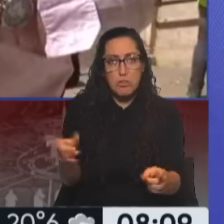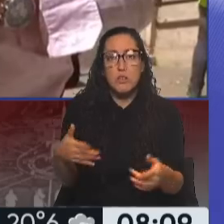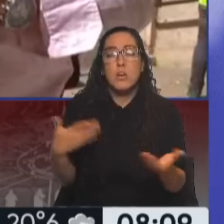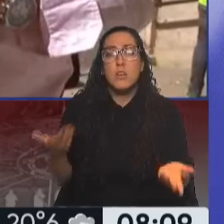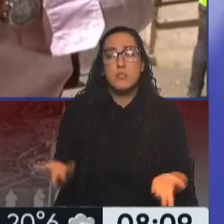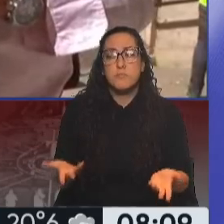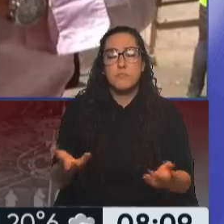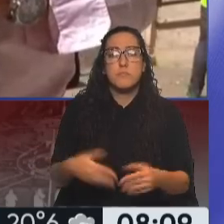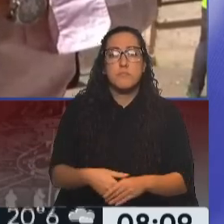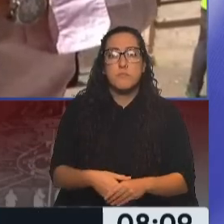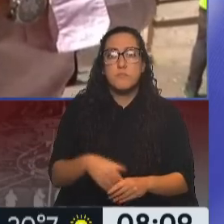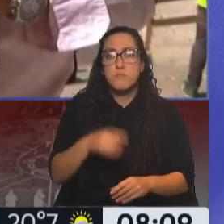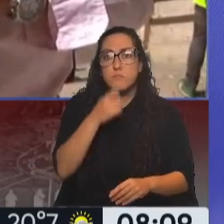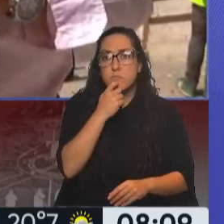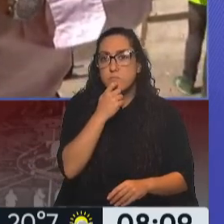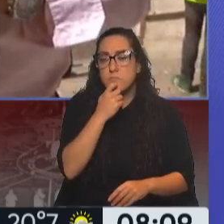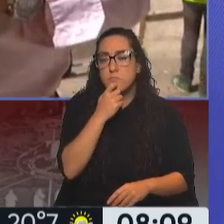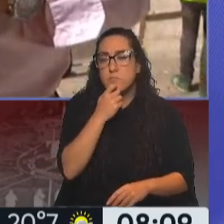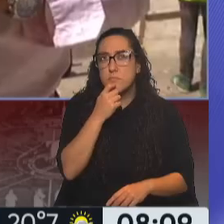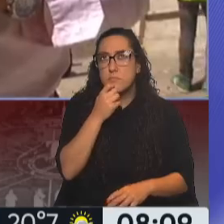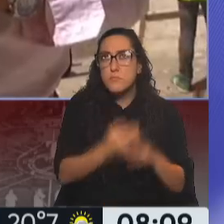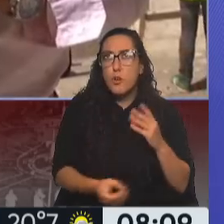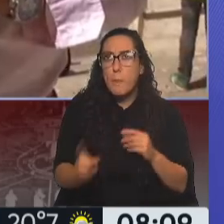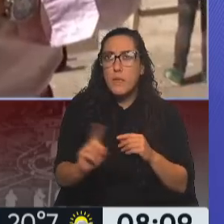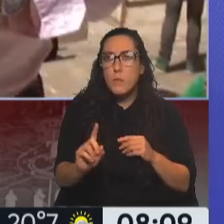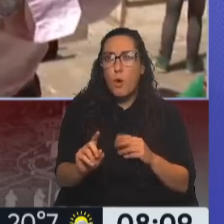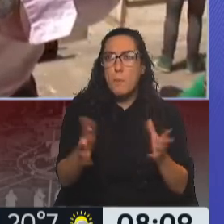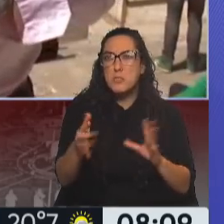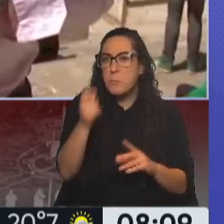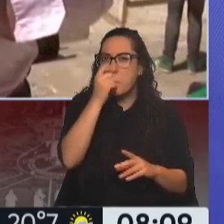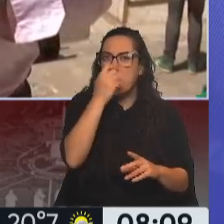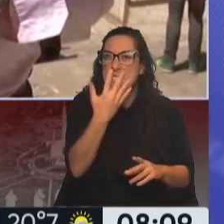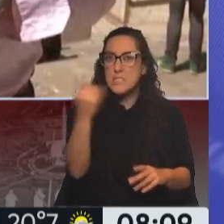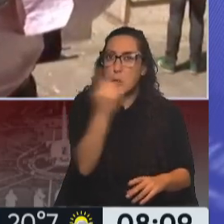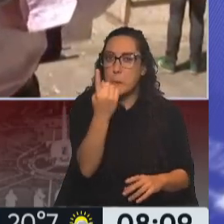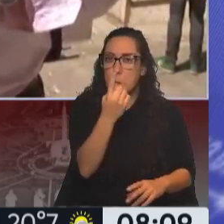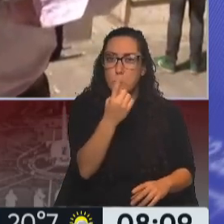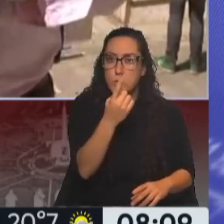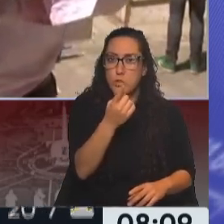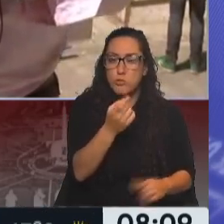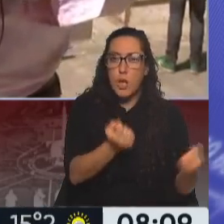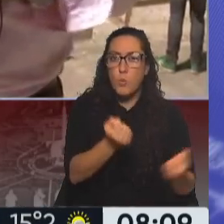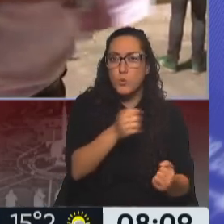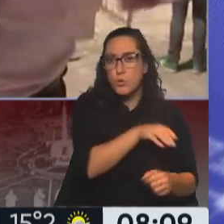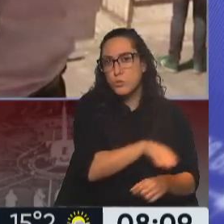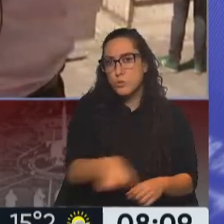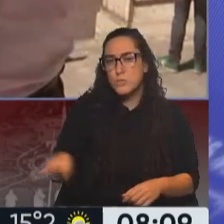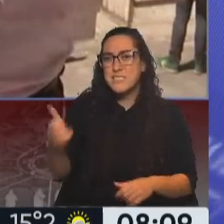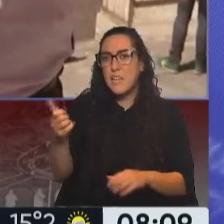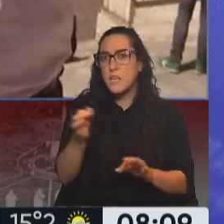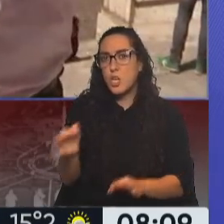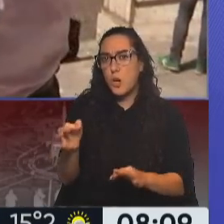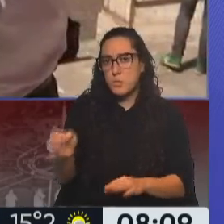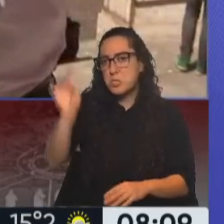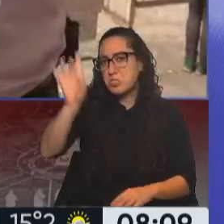creo que si no me equivoco, no fueron más de 25 minutos el traslado de los 6 kilómetros entre